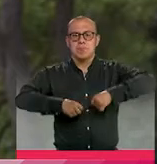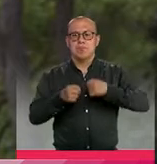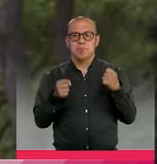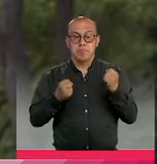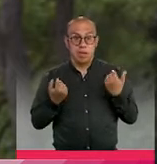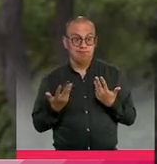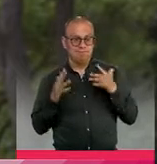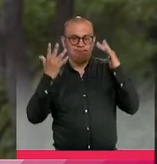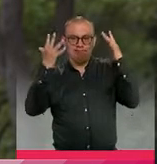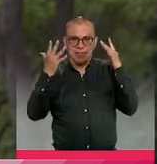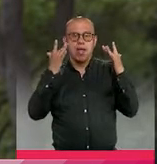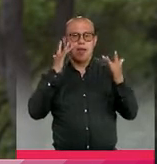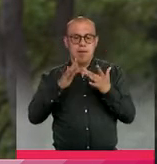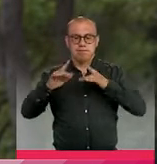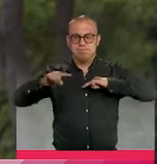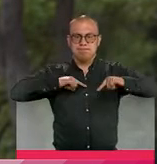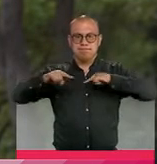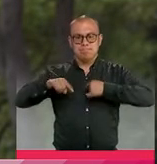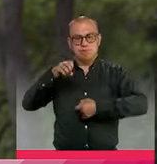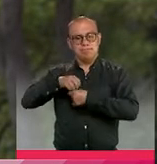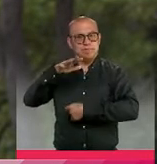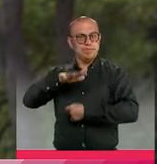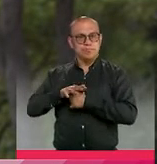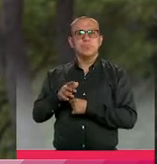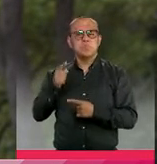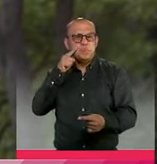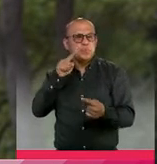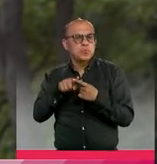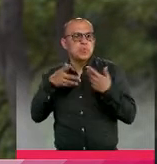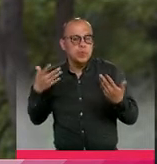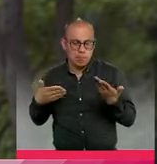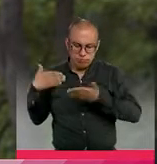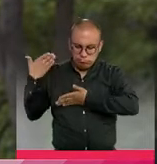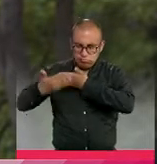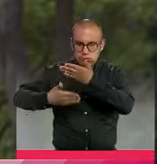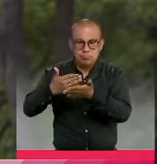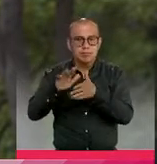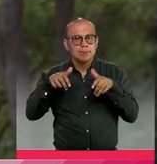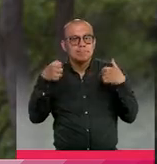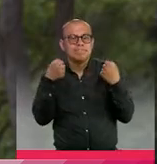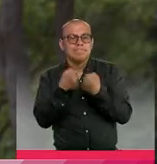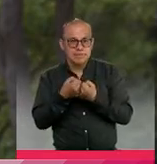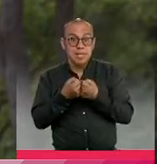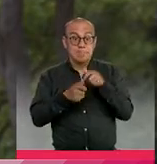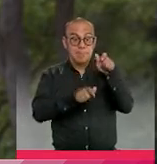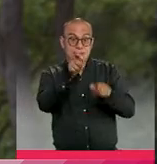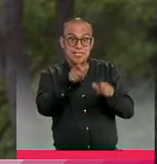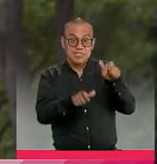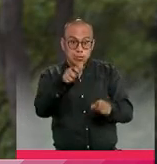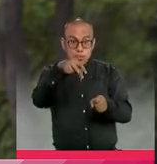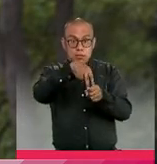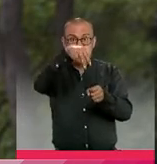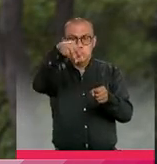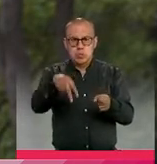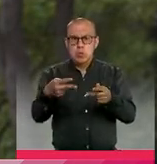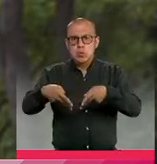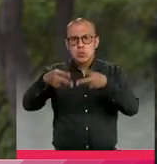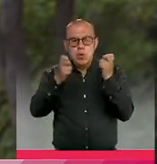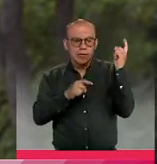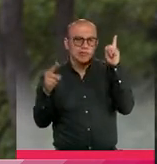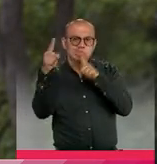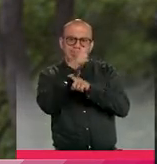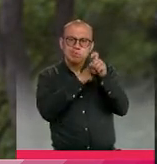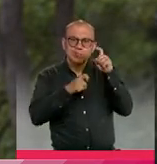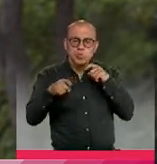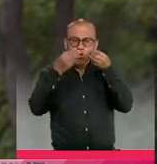los animales y la administración distrital busca adelantar en conjunto con la ciudadanía nuevas